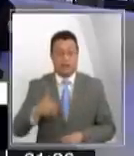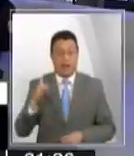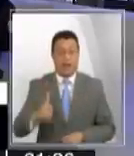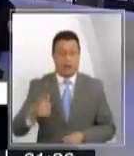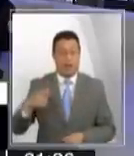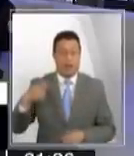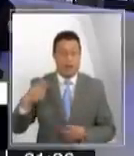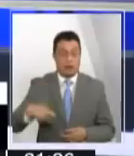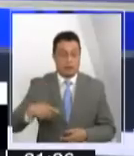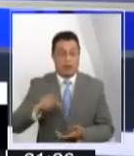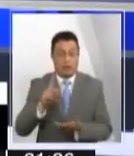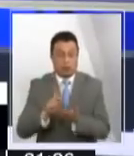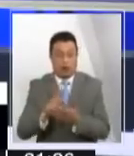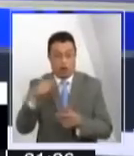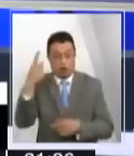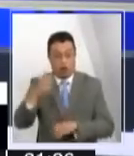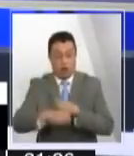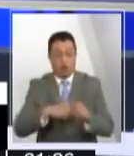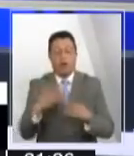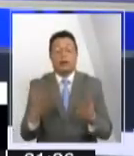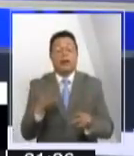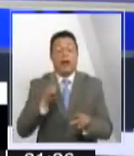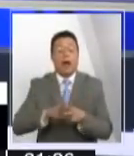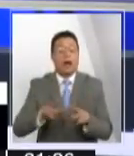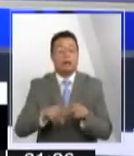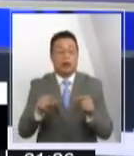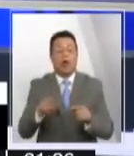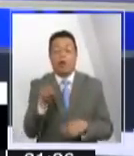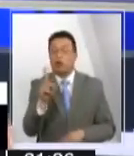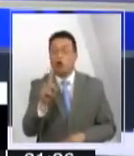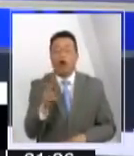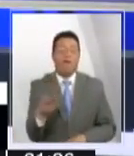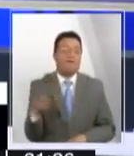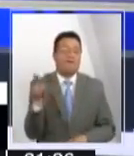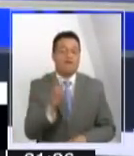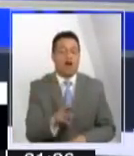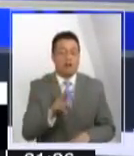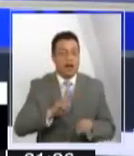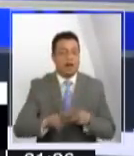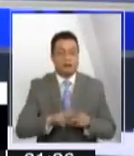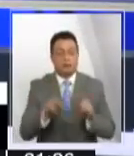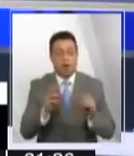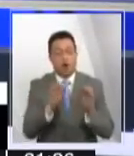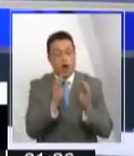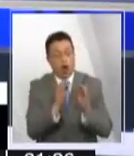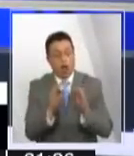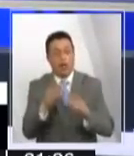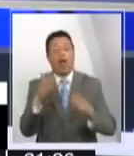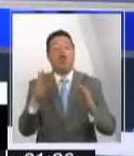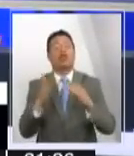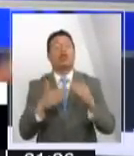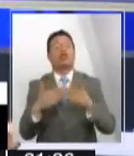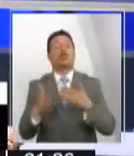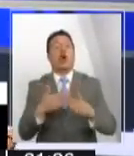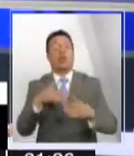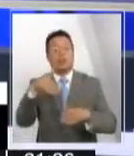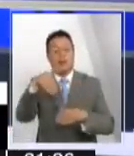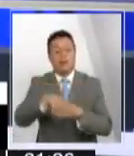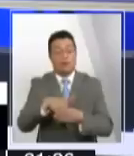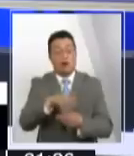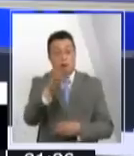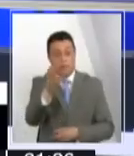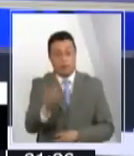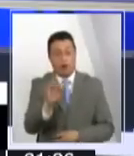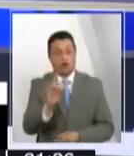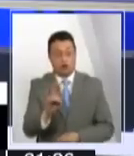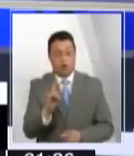hay que hacer para que una situación de esta naturaleza no se vuelva a repetir, no solo en orden al domicilio electoral con el que alguien figura, sino